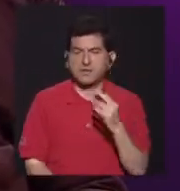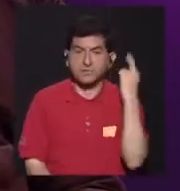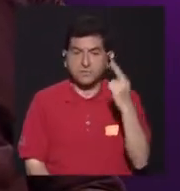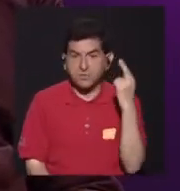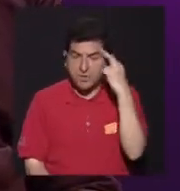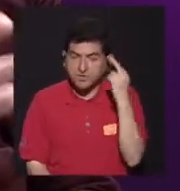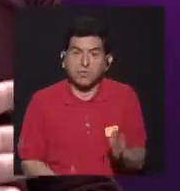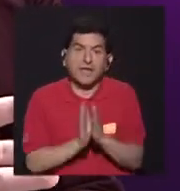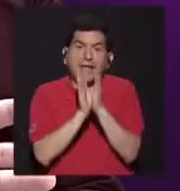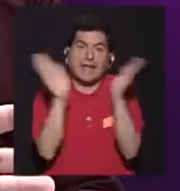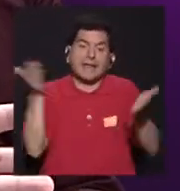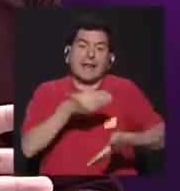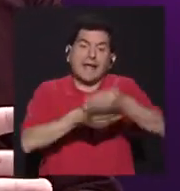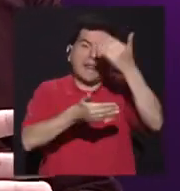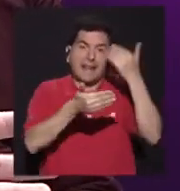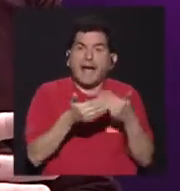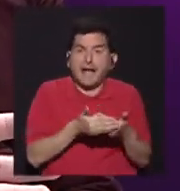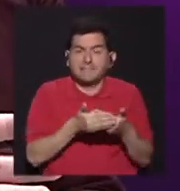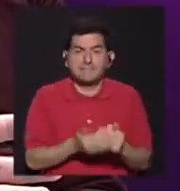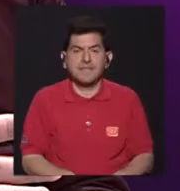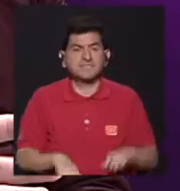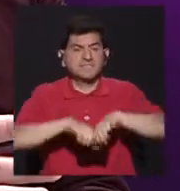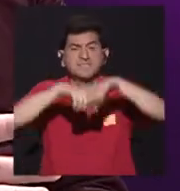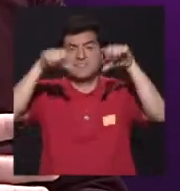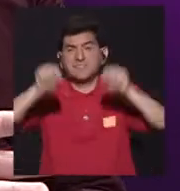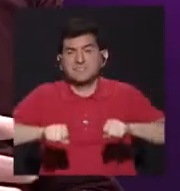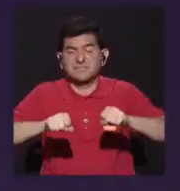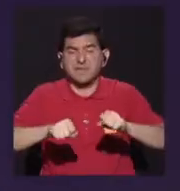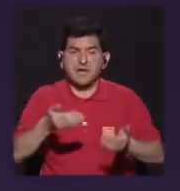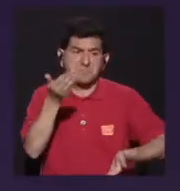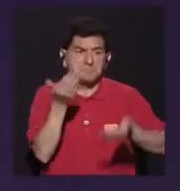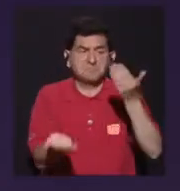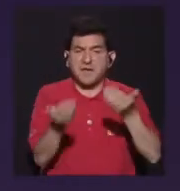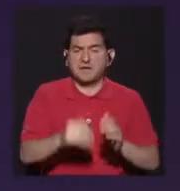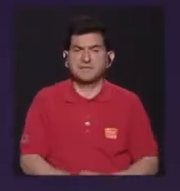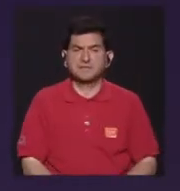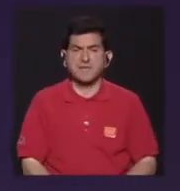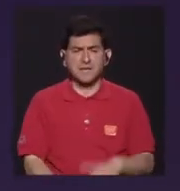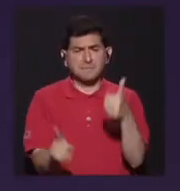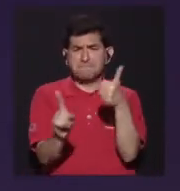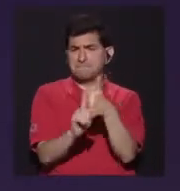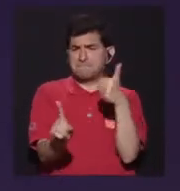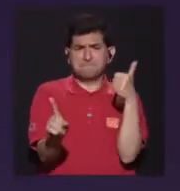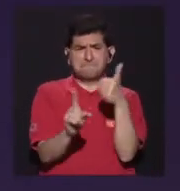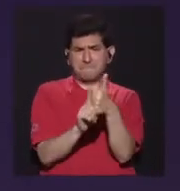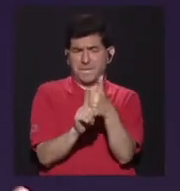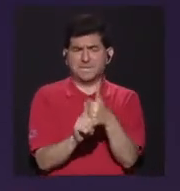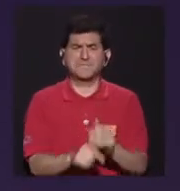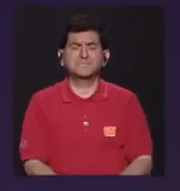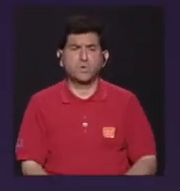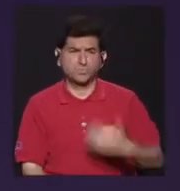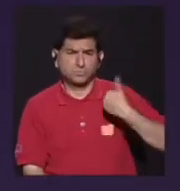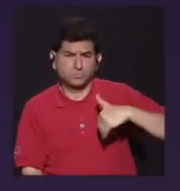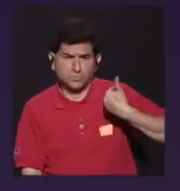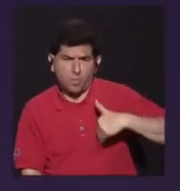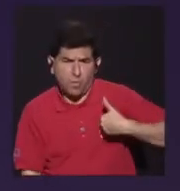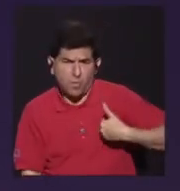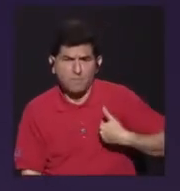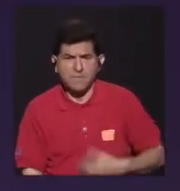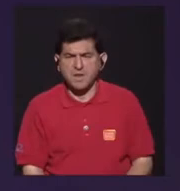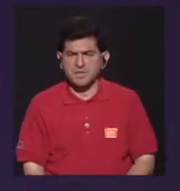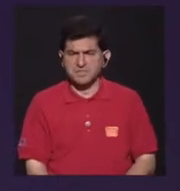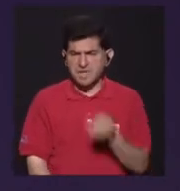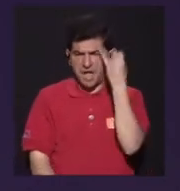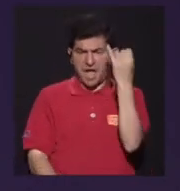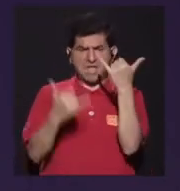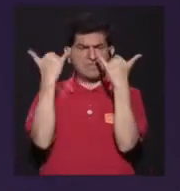porque generalmente antes se vivía en un sistema donde la misma parte de los hombres, ¿verdad?, concedía